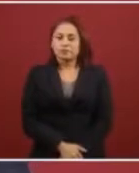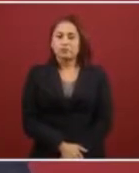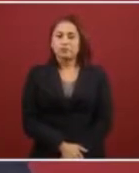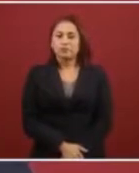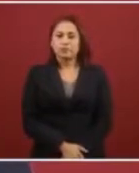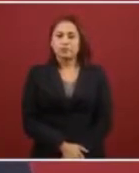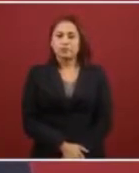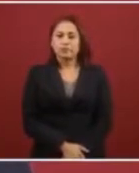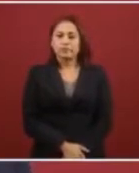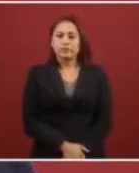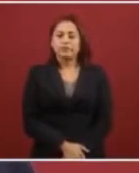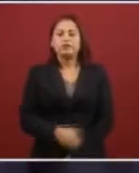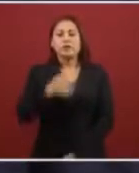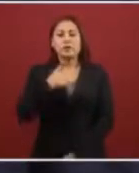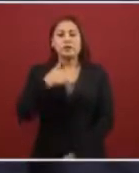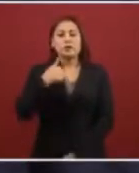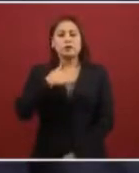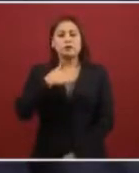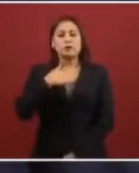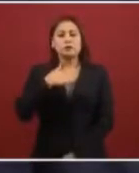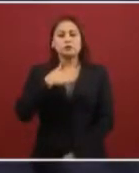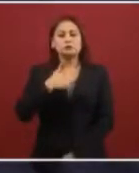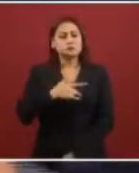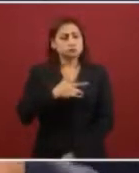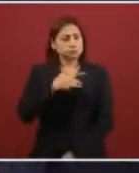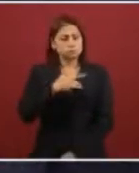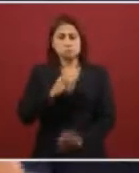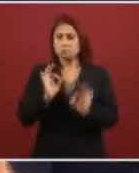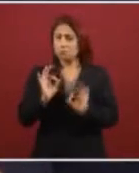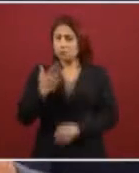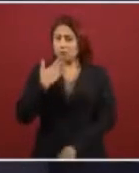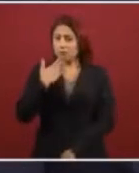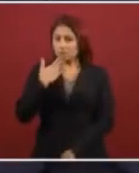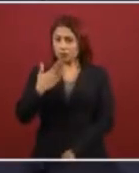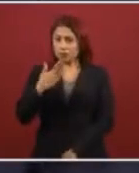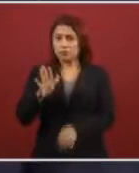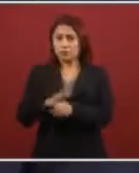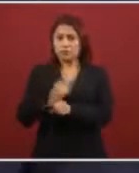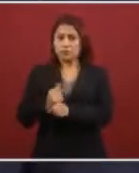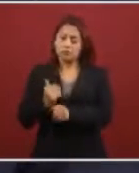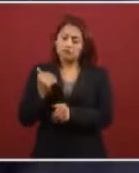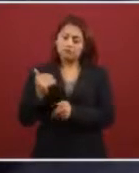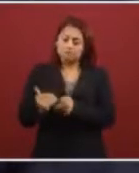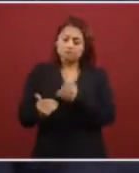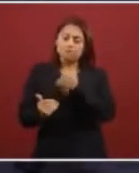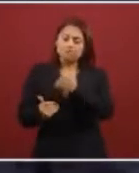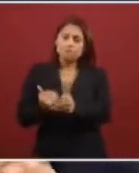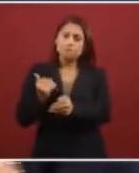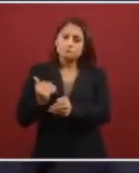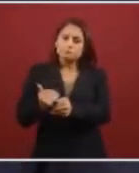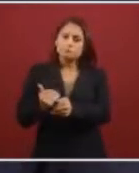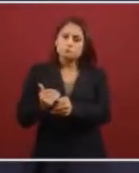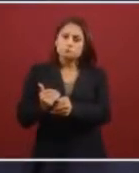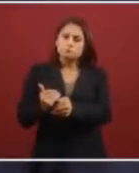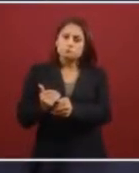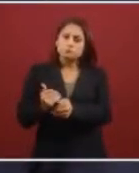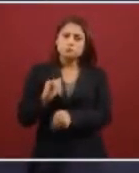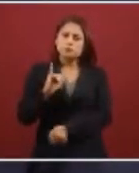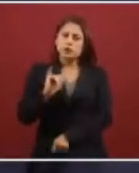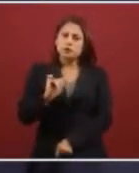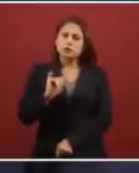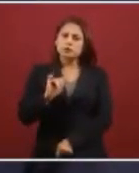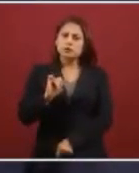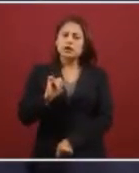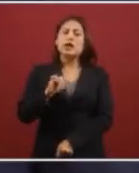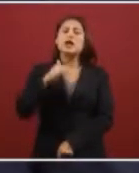so I feel satisfecho. Satisfied. Porque vamos avanzando. Because we are advancing. A terminar con la